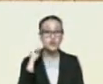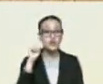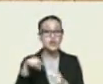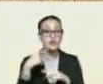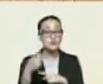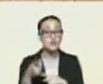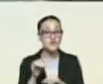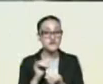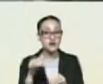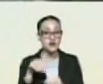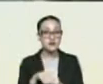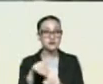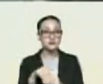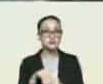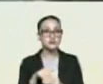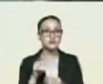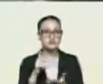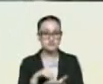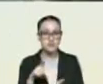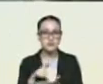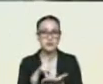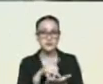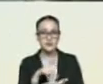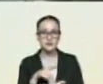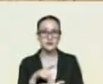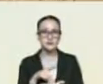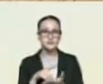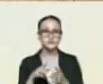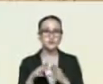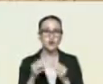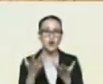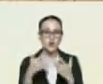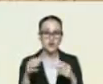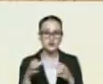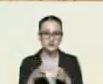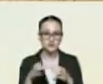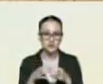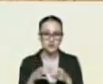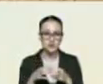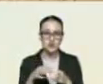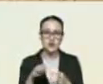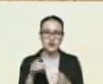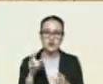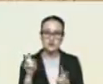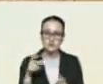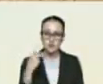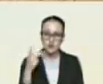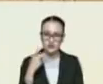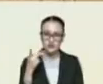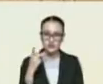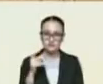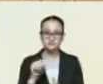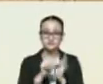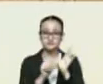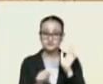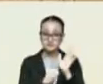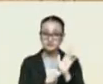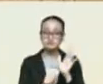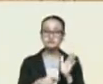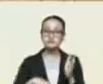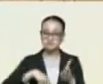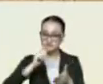de la elección, y asistieron también todas las organizaciones con fines políticos. Las actas